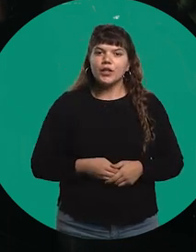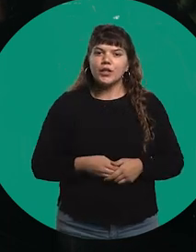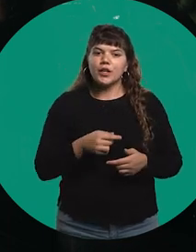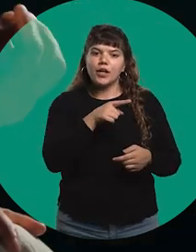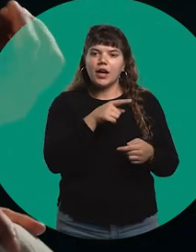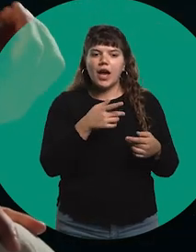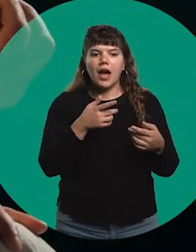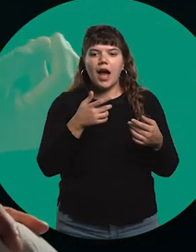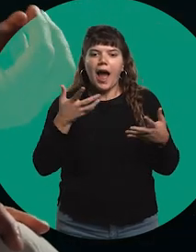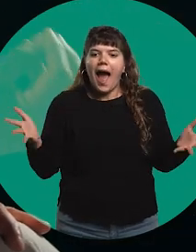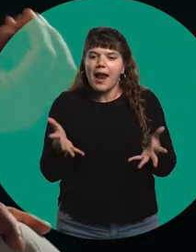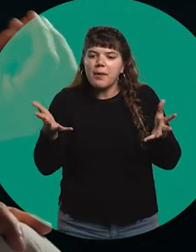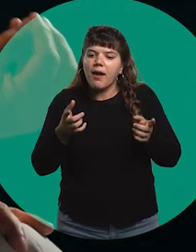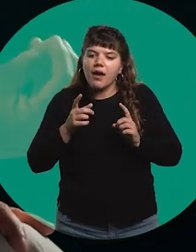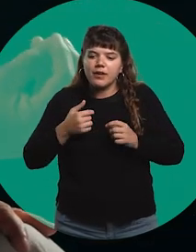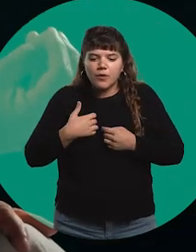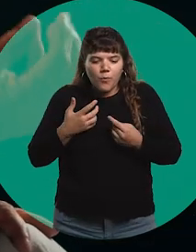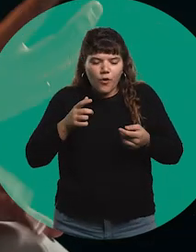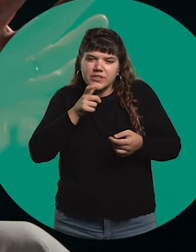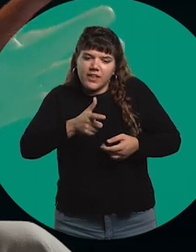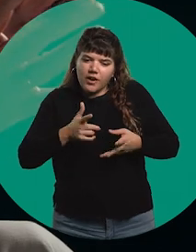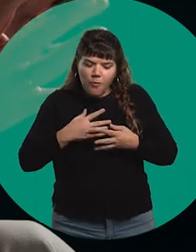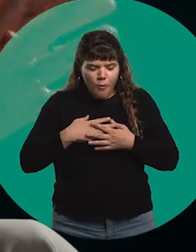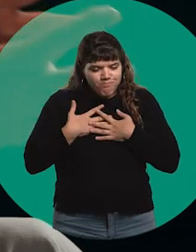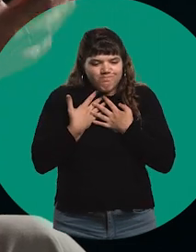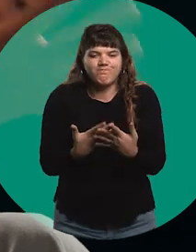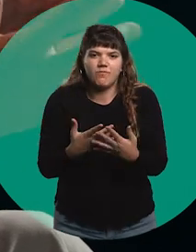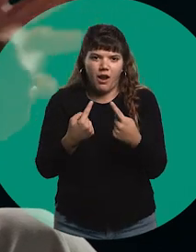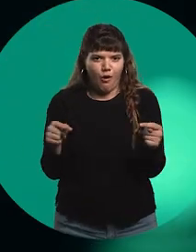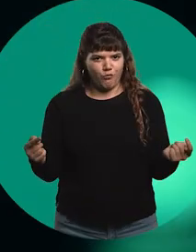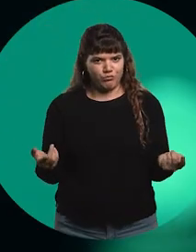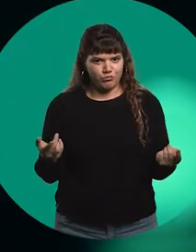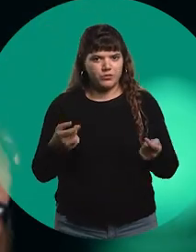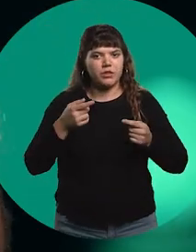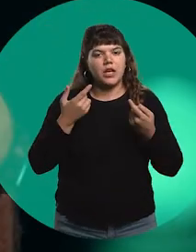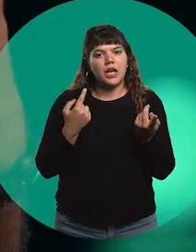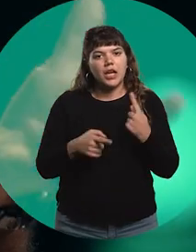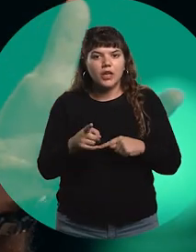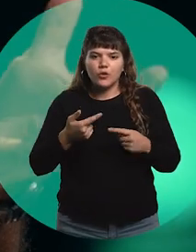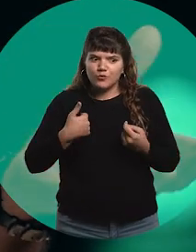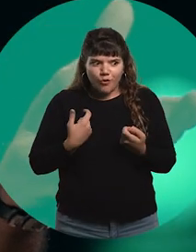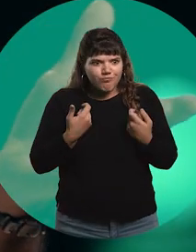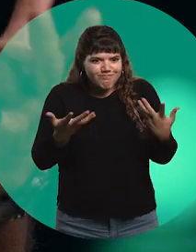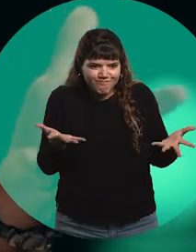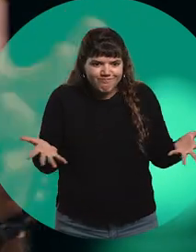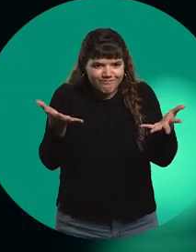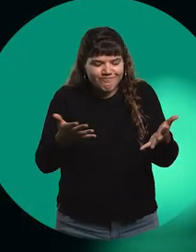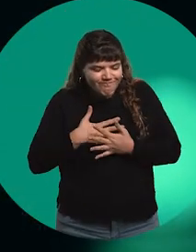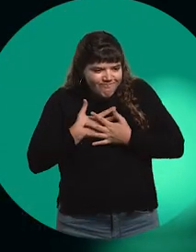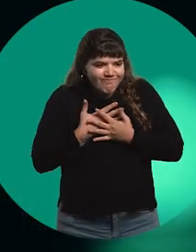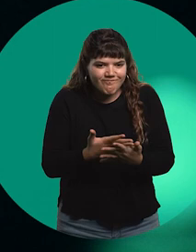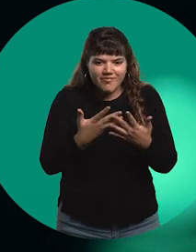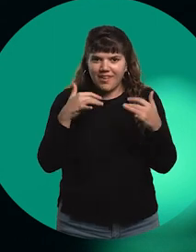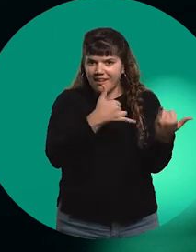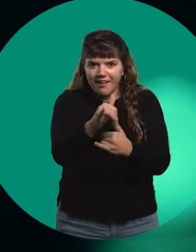que decía que animar es ponerle alma a la cosa. Así nomás, ponerle alma a la cosa. Y esto de, bueno, darle ánimo, darle alma,